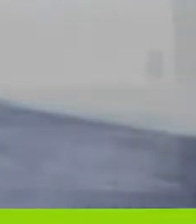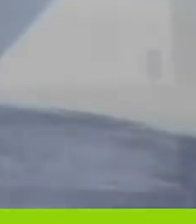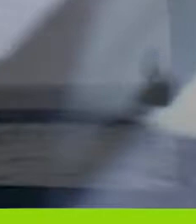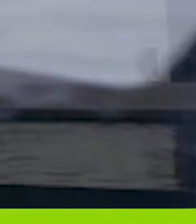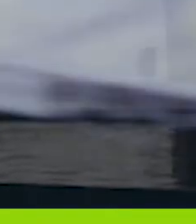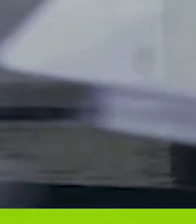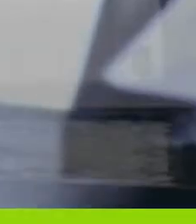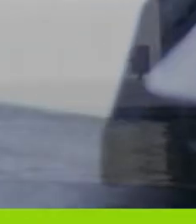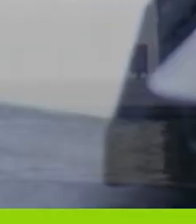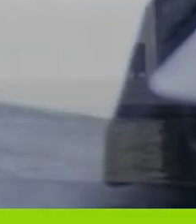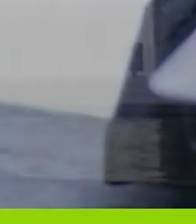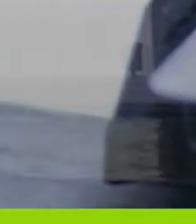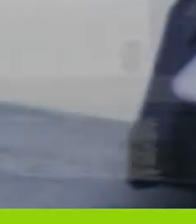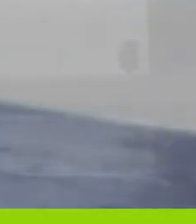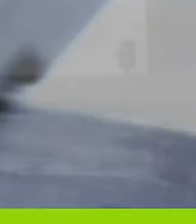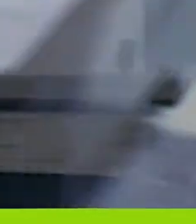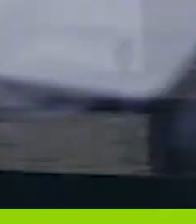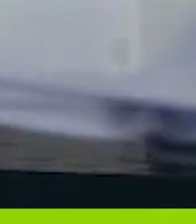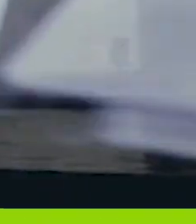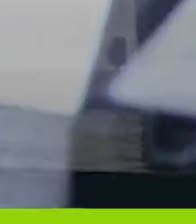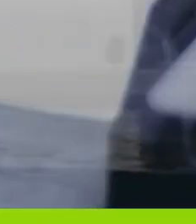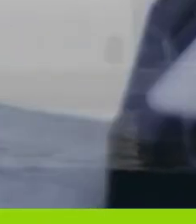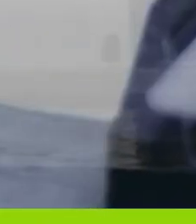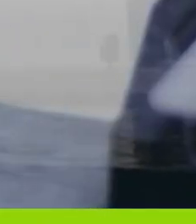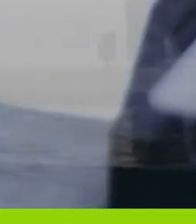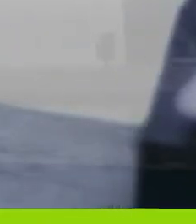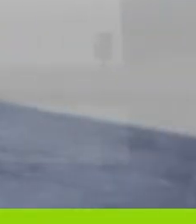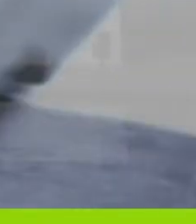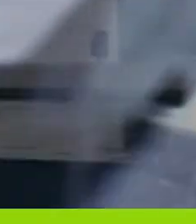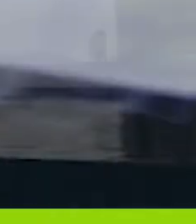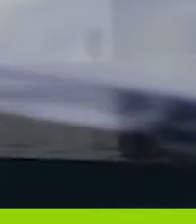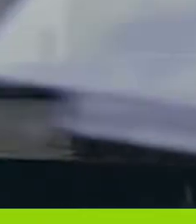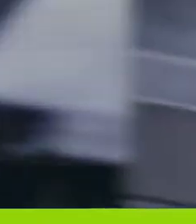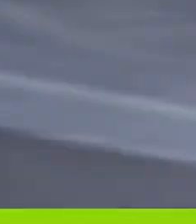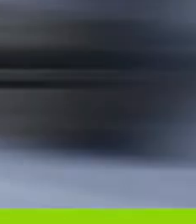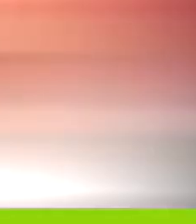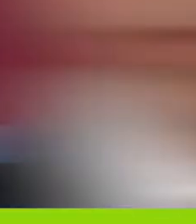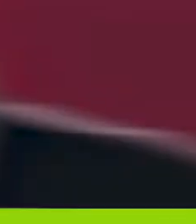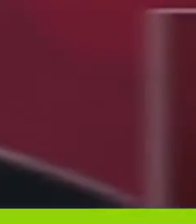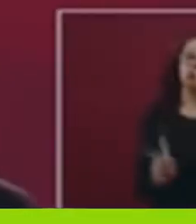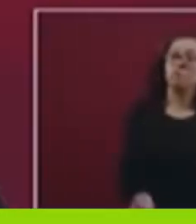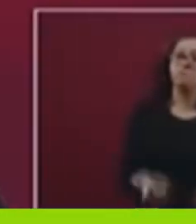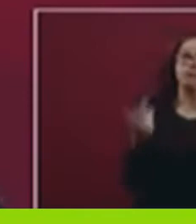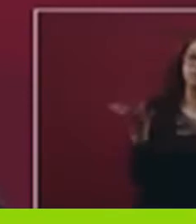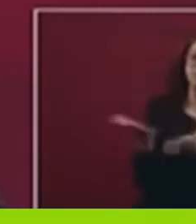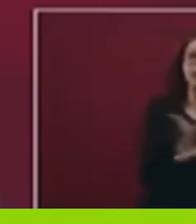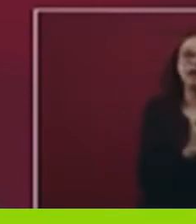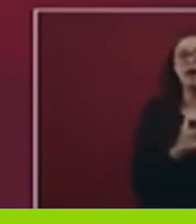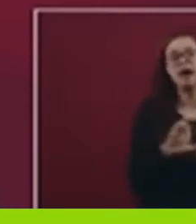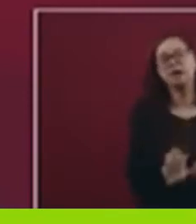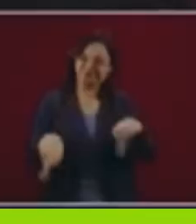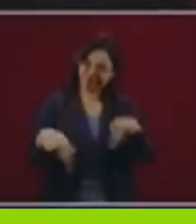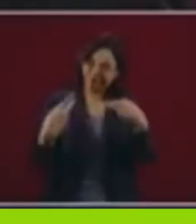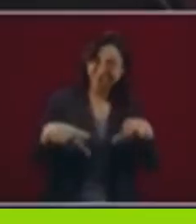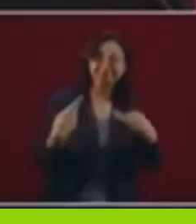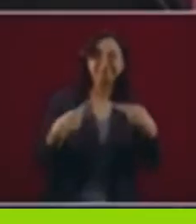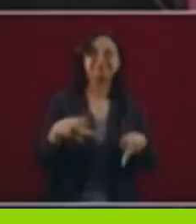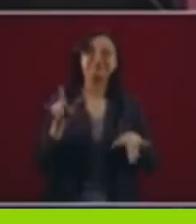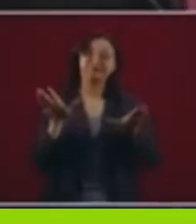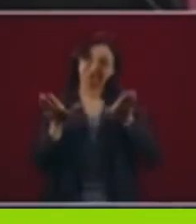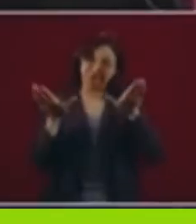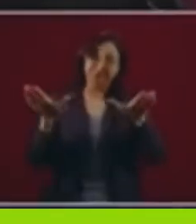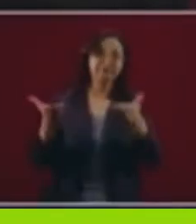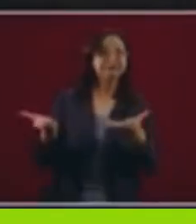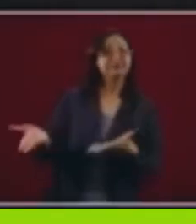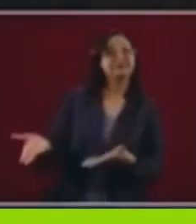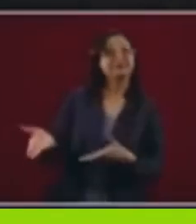sujetos al chantaje y presión de una empresa mexicana. Las palabras de López-Gatell fueron retomadas por